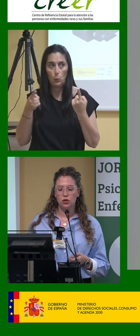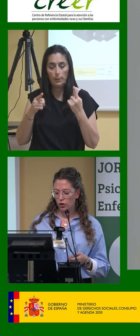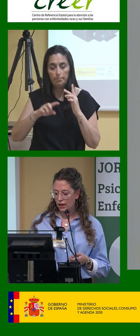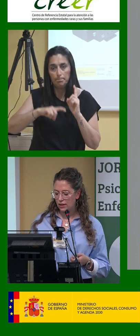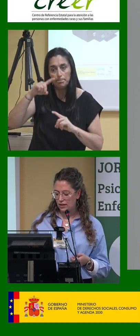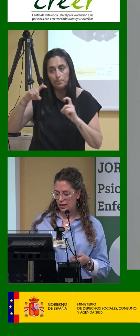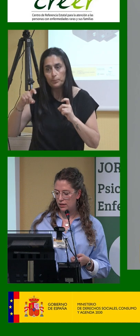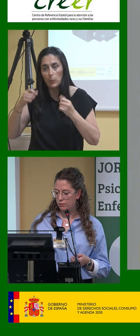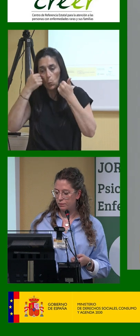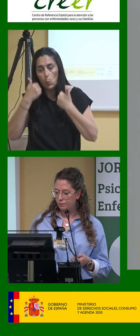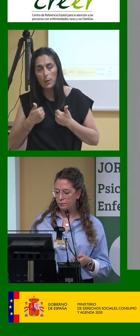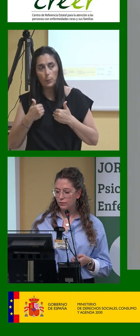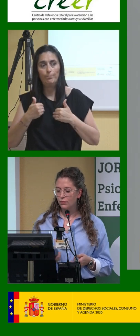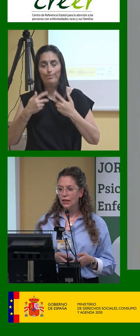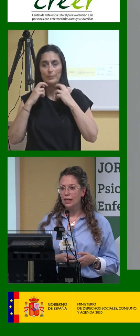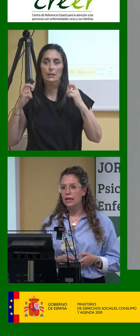variables fisiológicas del estrés.